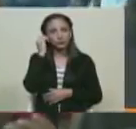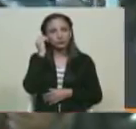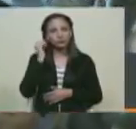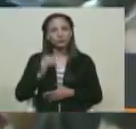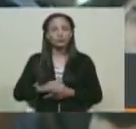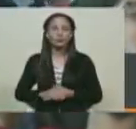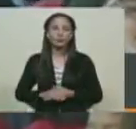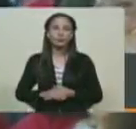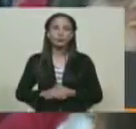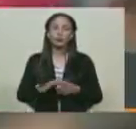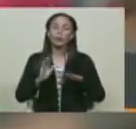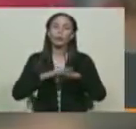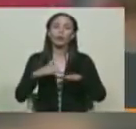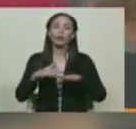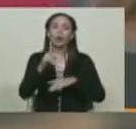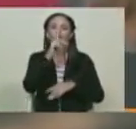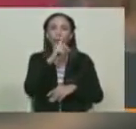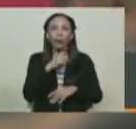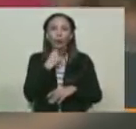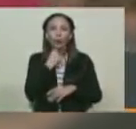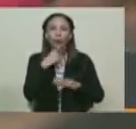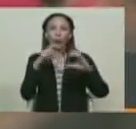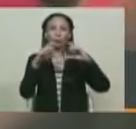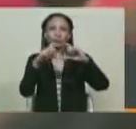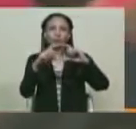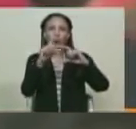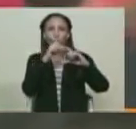Porque con el código BQR,